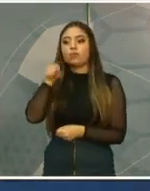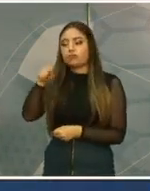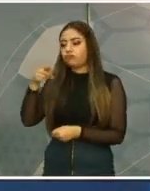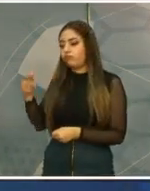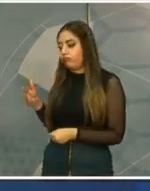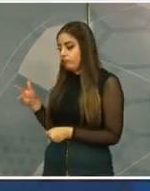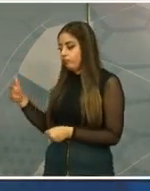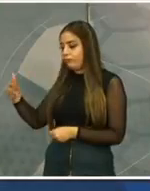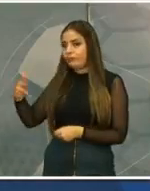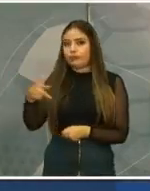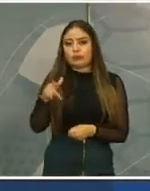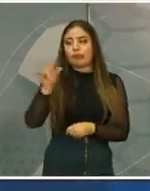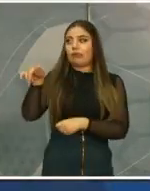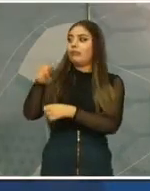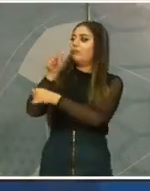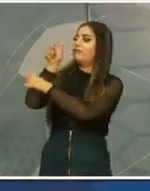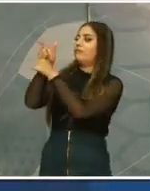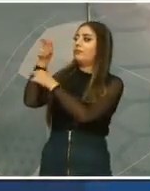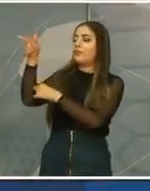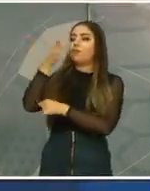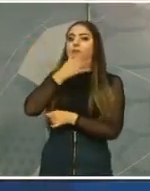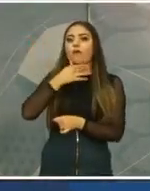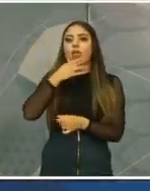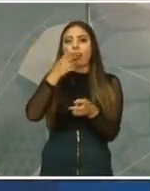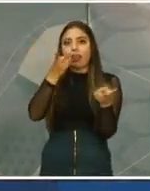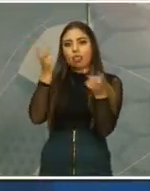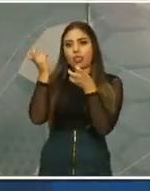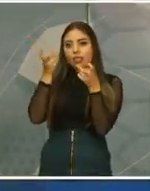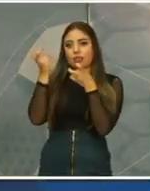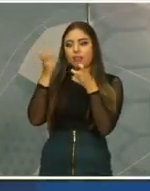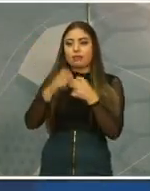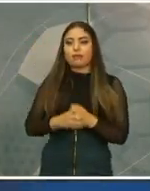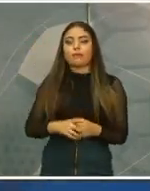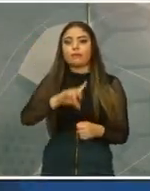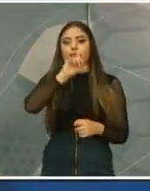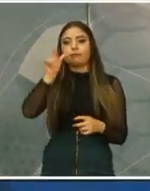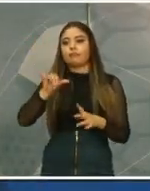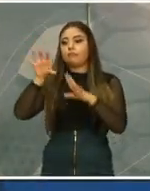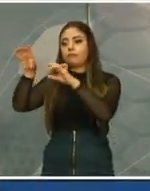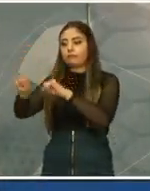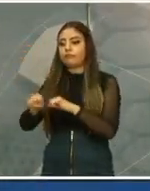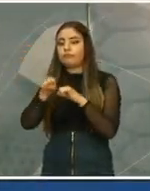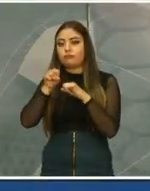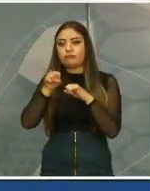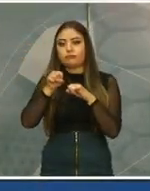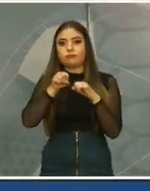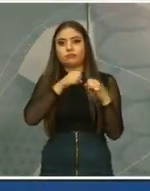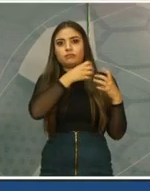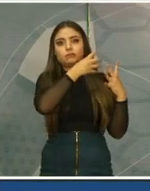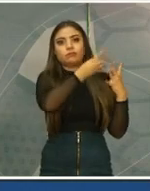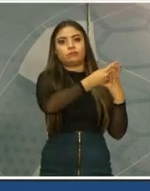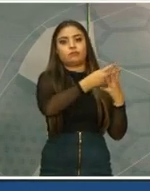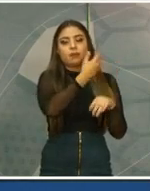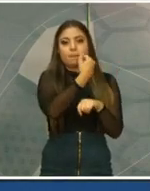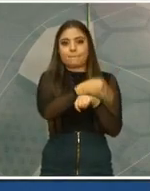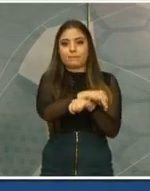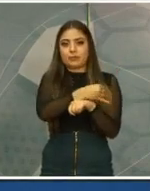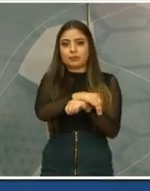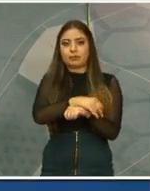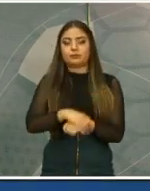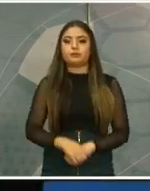lo que de inmediato lo resguardaron, aseguraron el compresor y pusieron al responsable a disposición del Ministerio